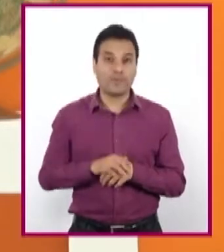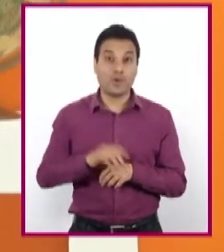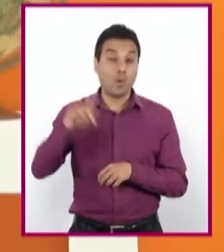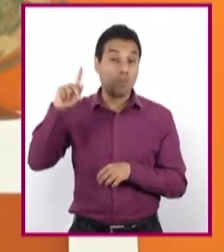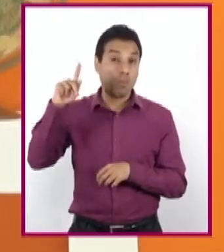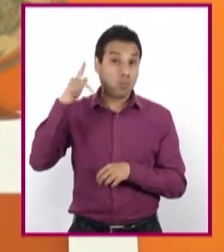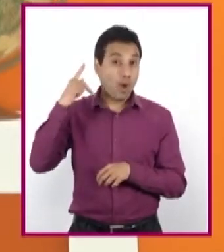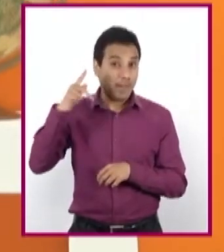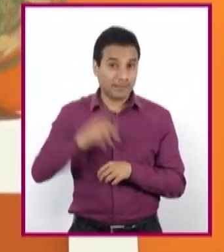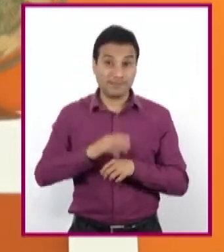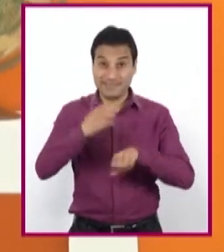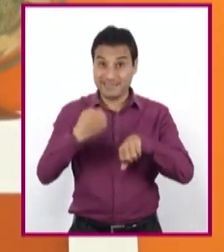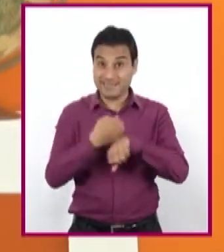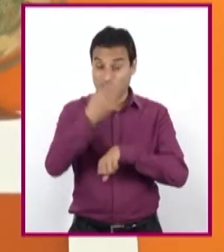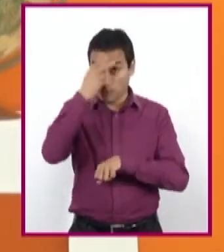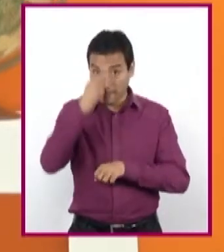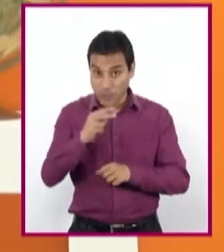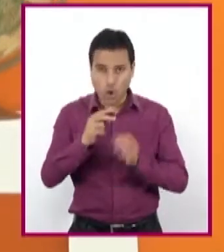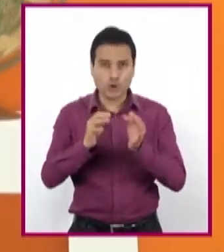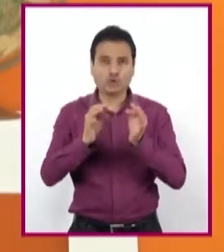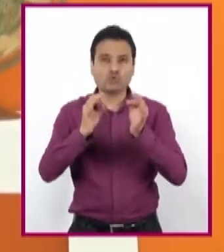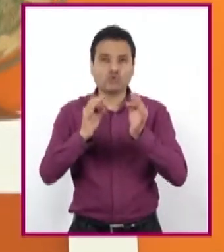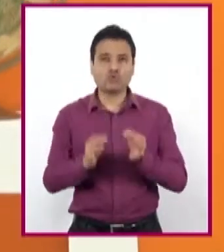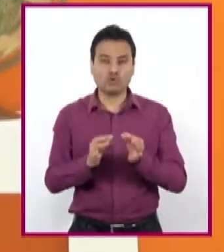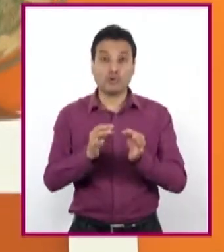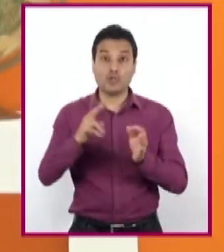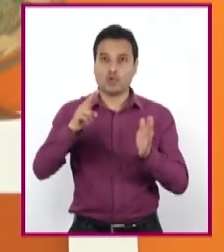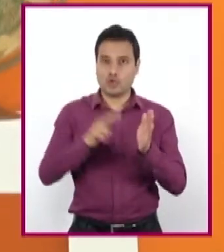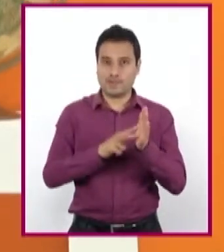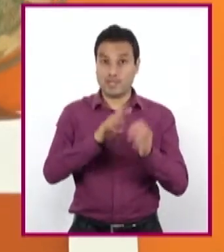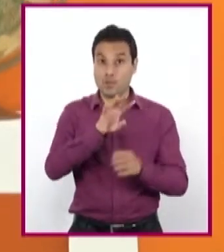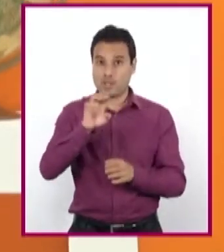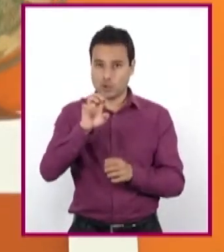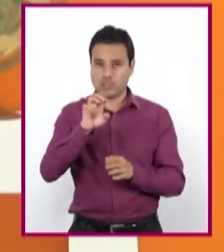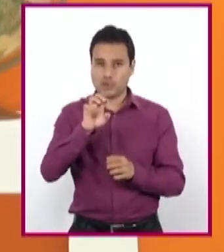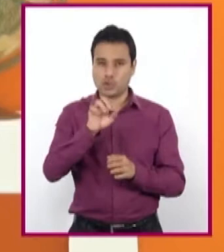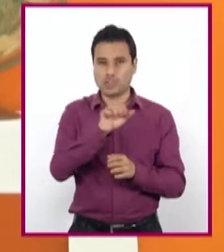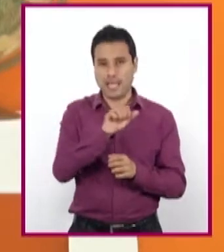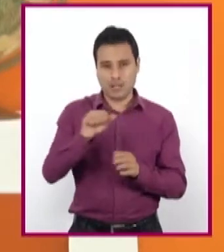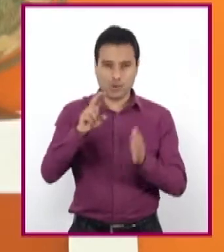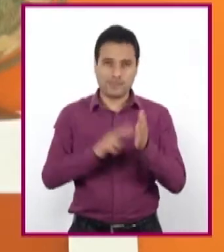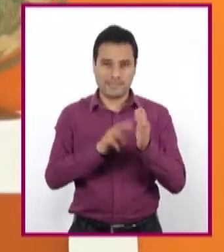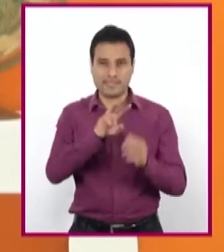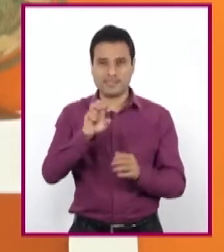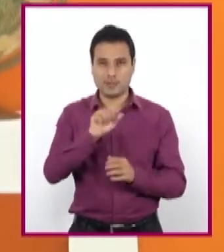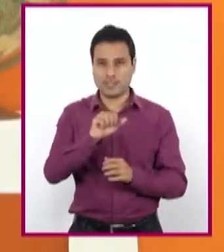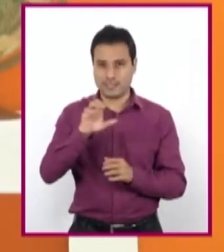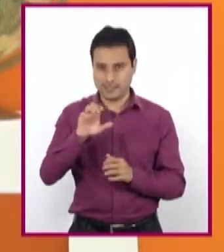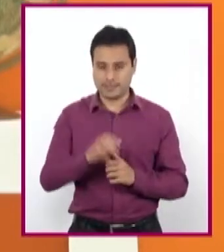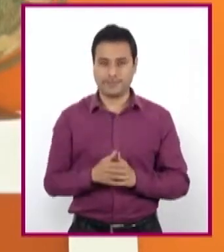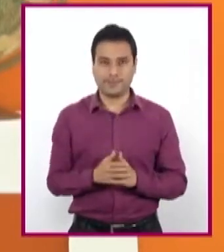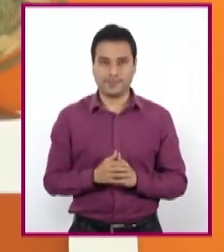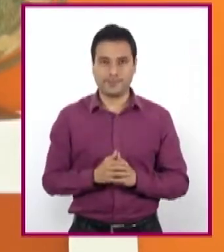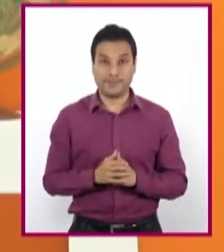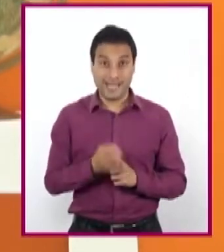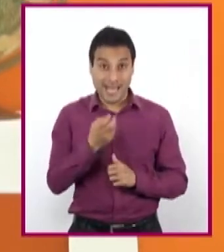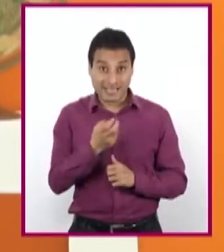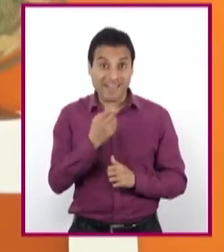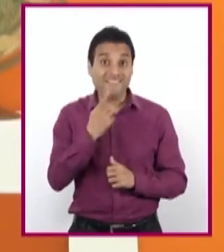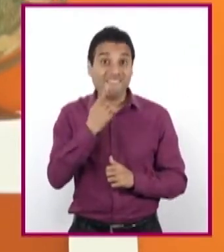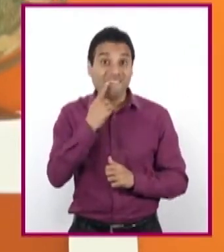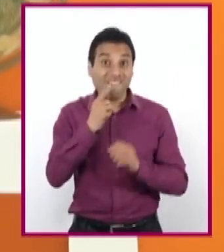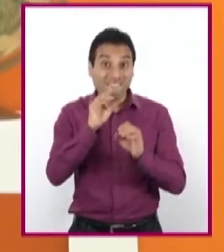Tlapacoya, Estado de México, datan del 2400 al 2300 antes de nuestra era. Son cerámicas